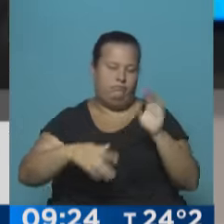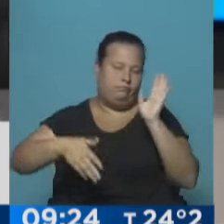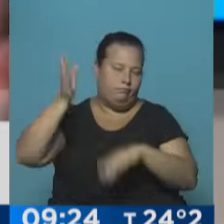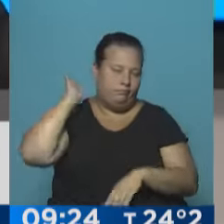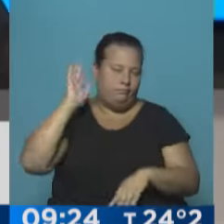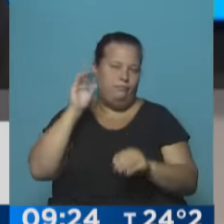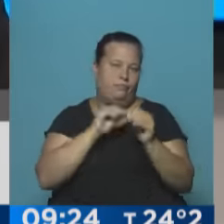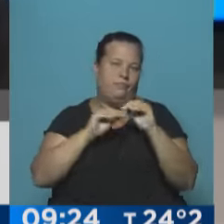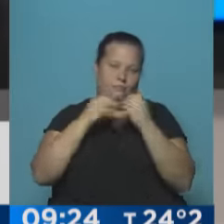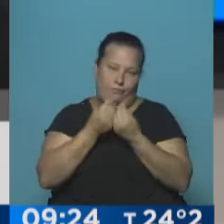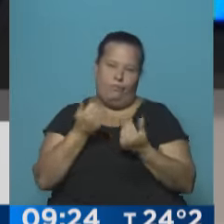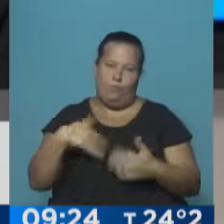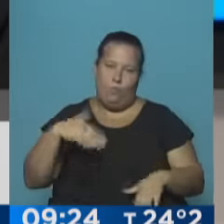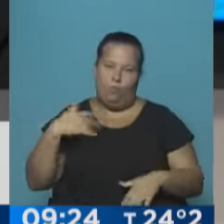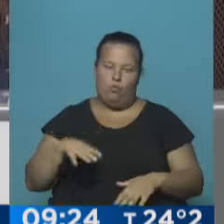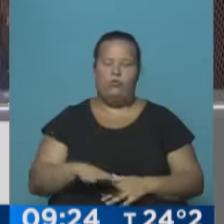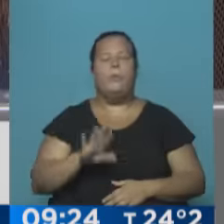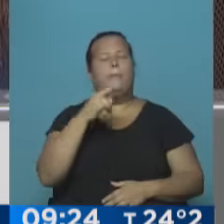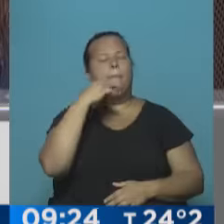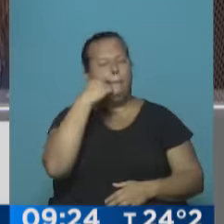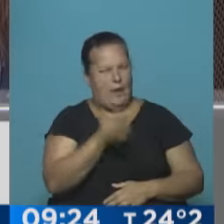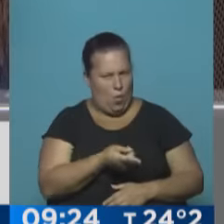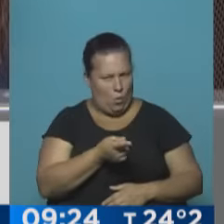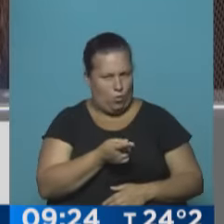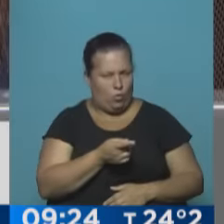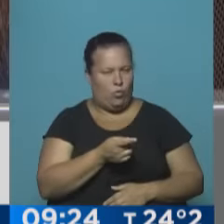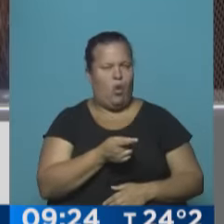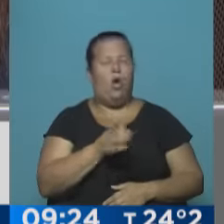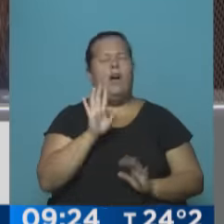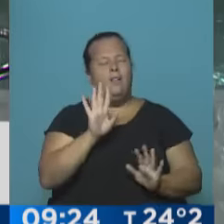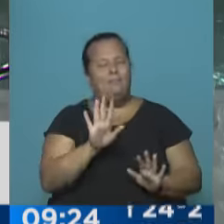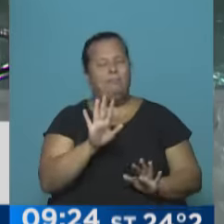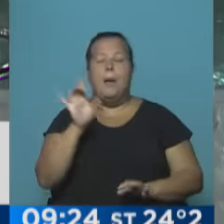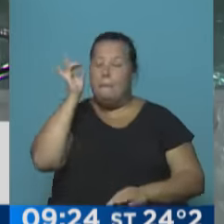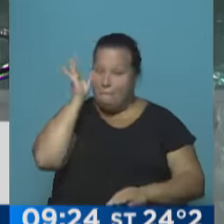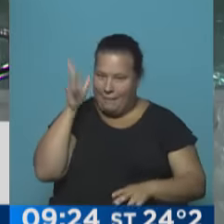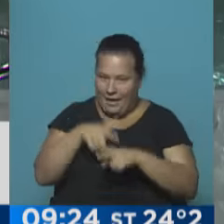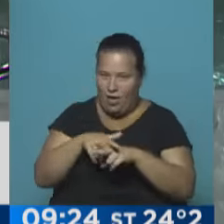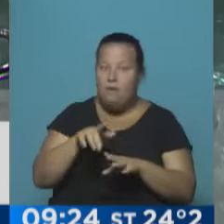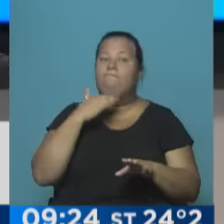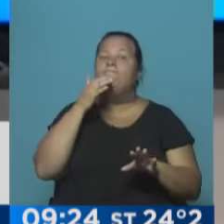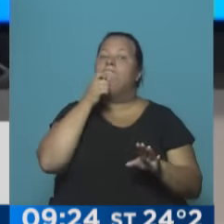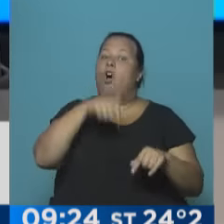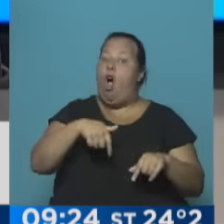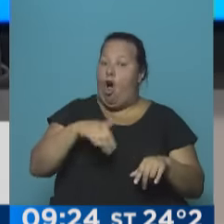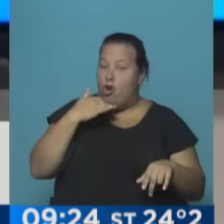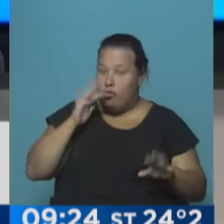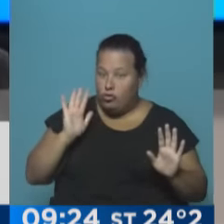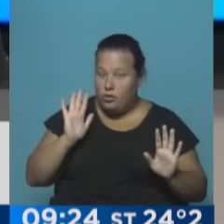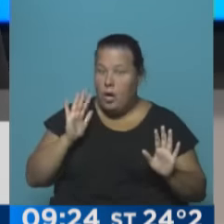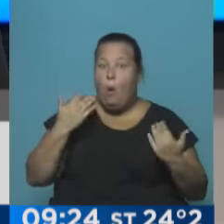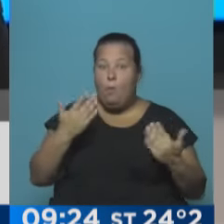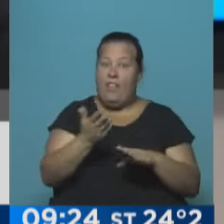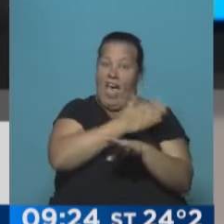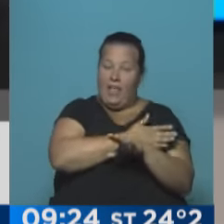por por un número bastante significativo pregunto lo que a ver si disculpame Y esto no se sabe si no va a pasar hoy por ejemplo eh Porque